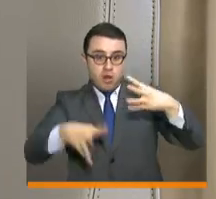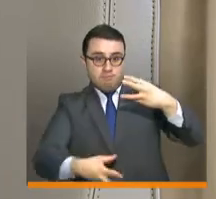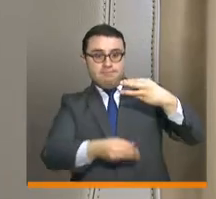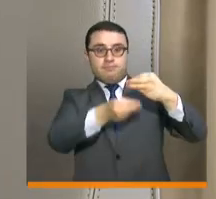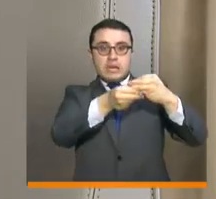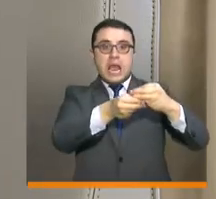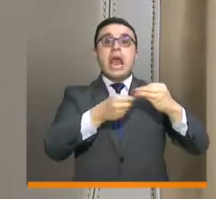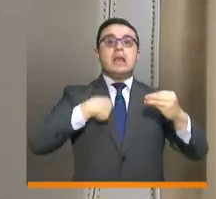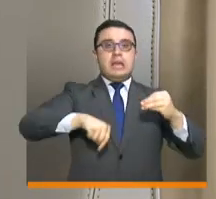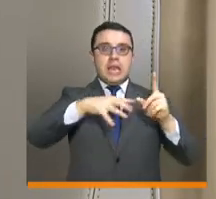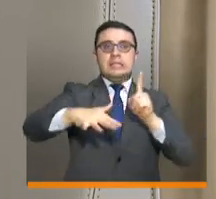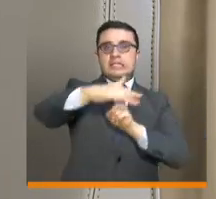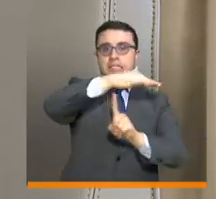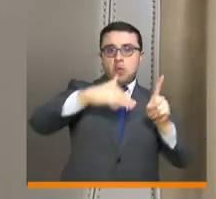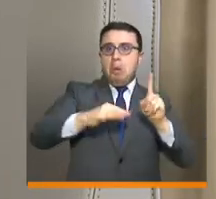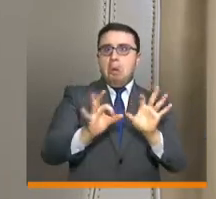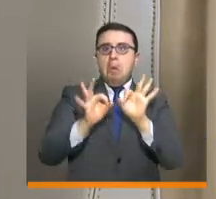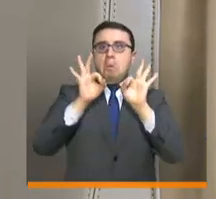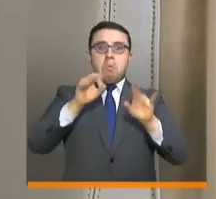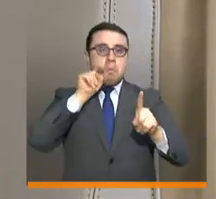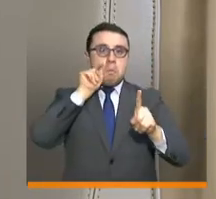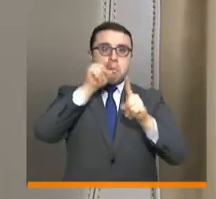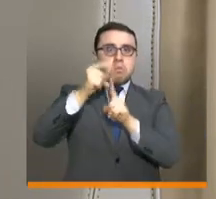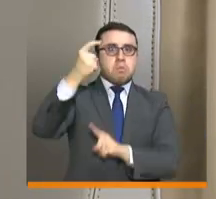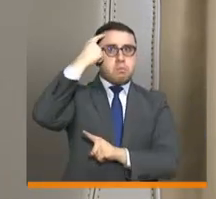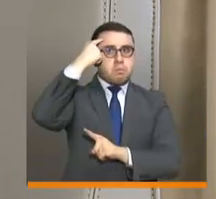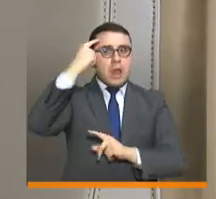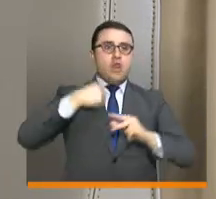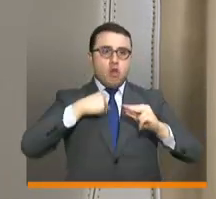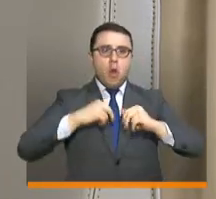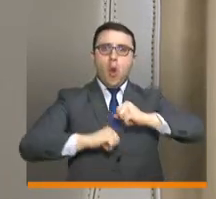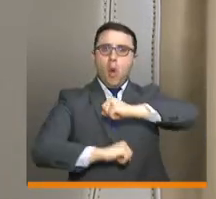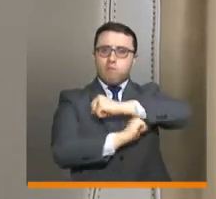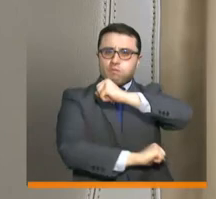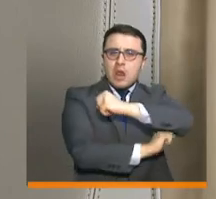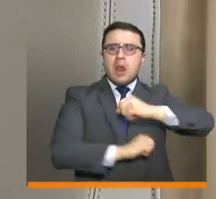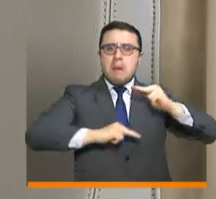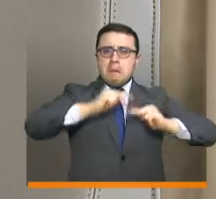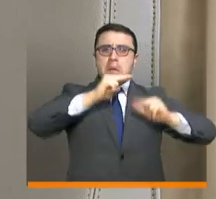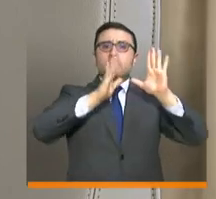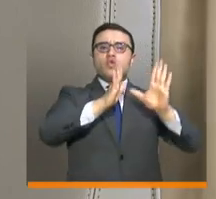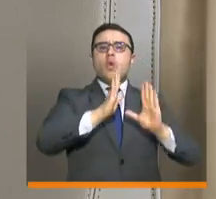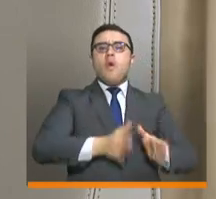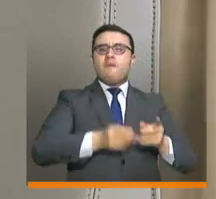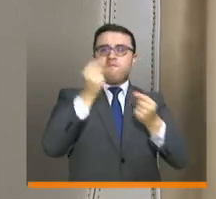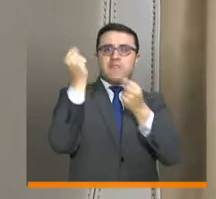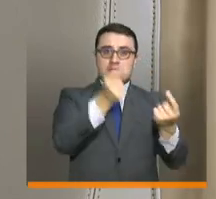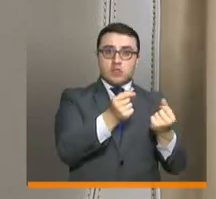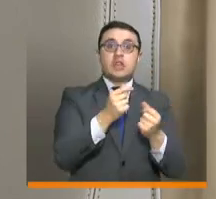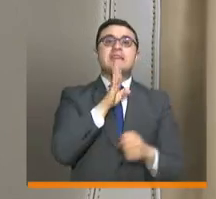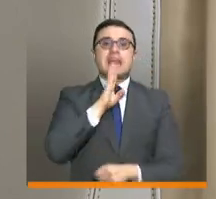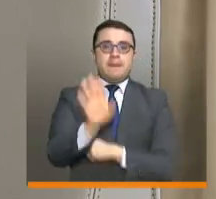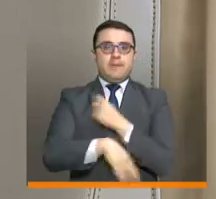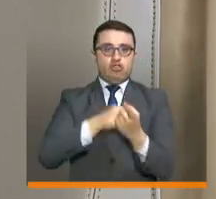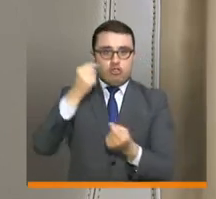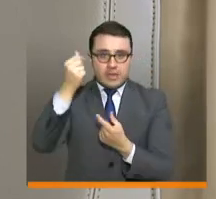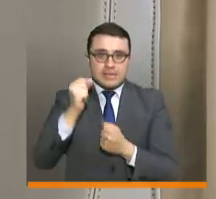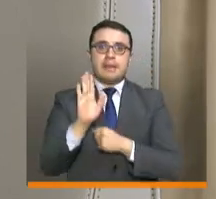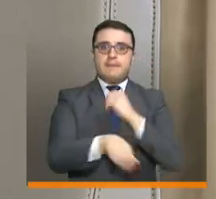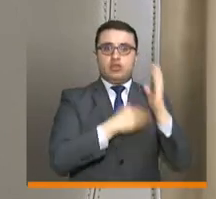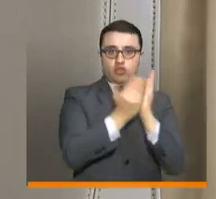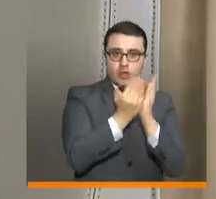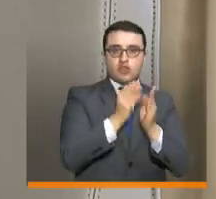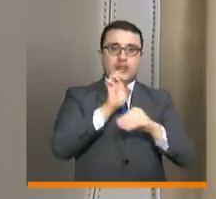con excelentes condiciones, obviamente, al momento de pensar en una estructura de financiación. Entonces, allí estamos, Ministerio de Hacienda, Ministerio de Educación,